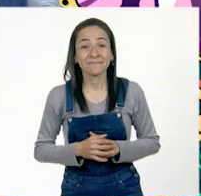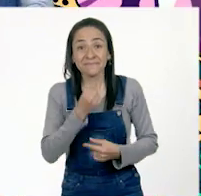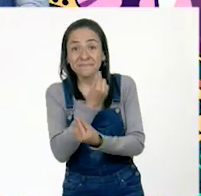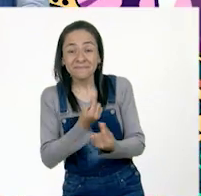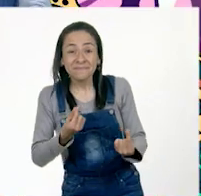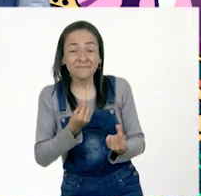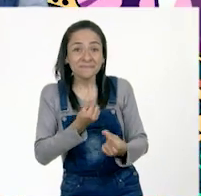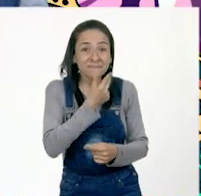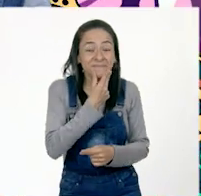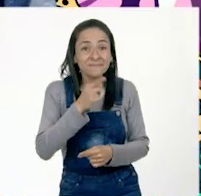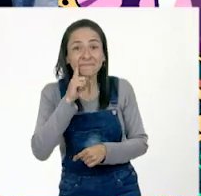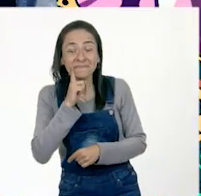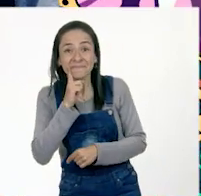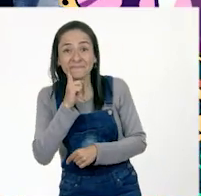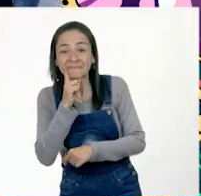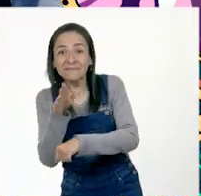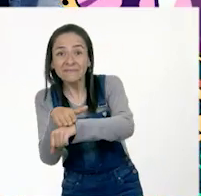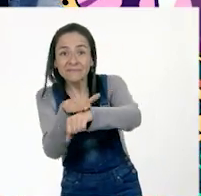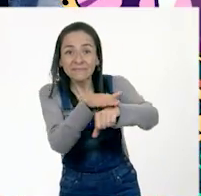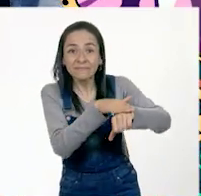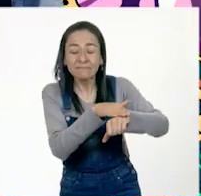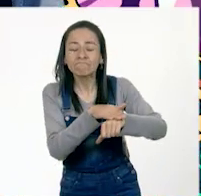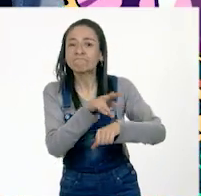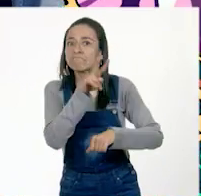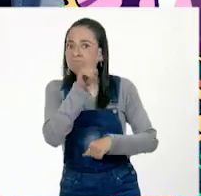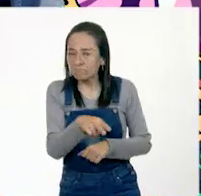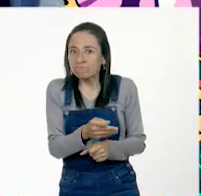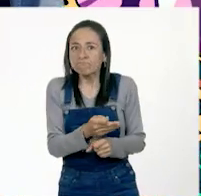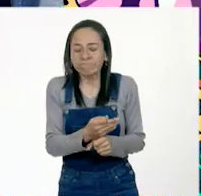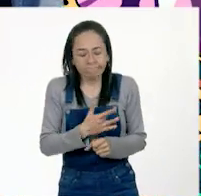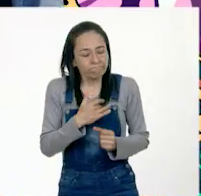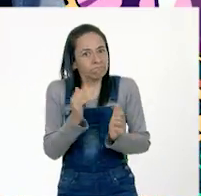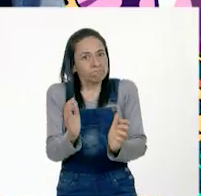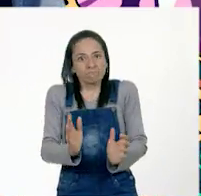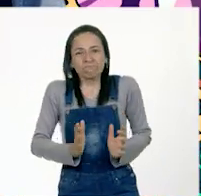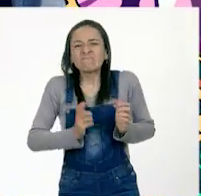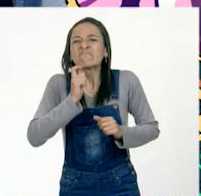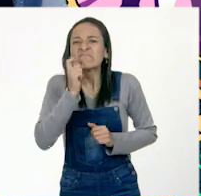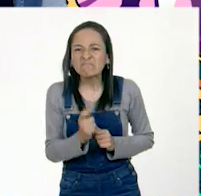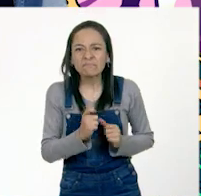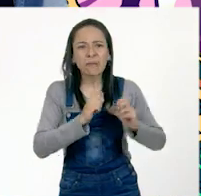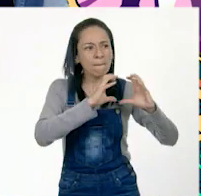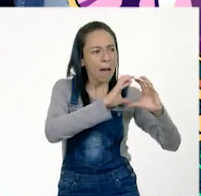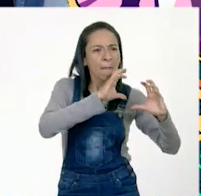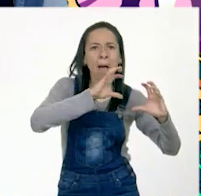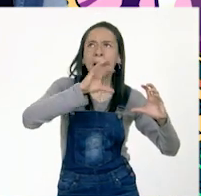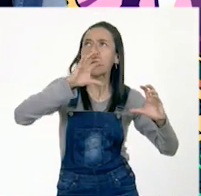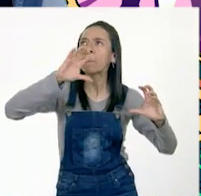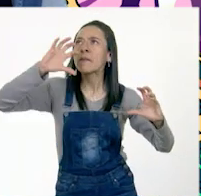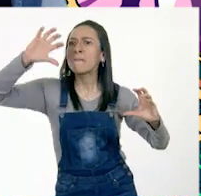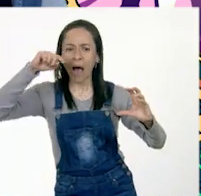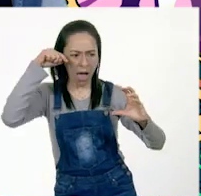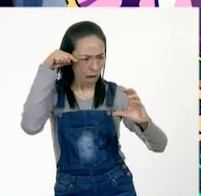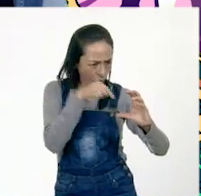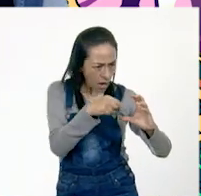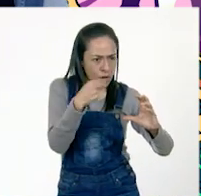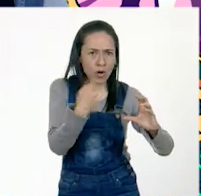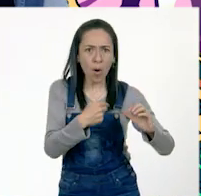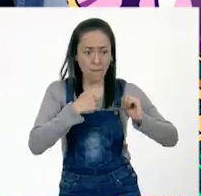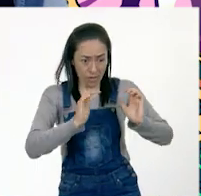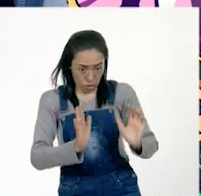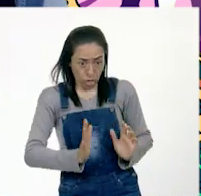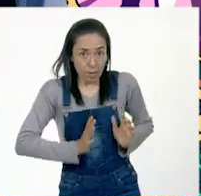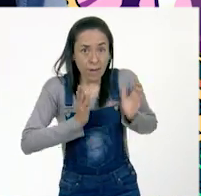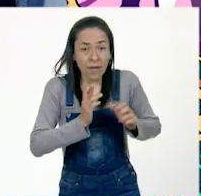Niñas y niños, hemos tenido un gran sobresalto al salir del planeta sorpresa y dirigirnos rumbo